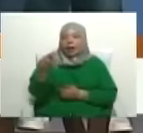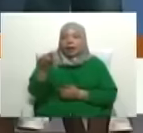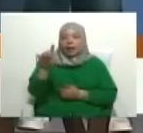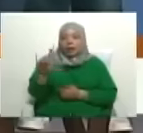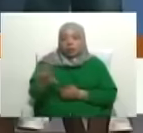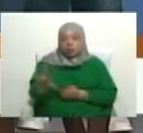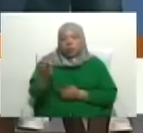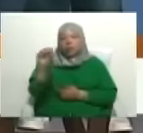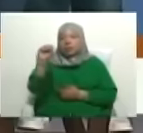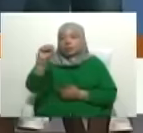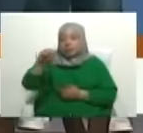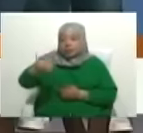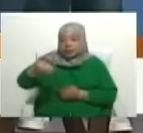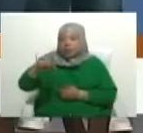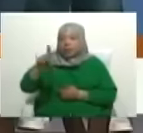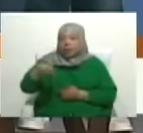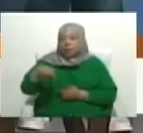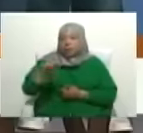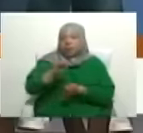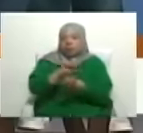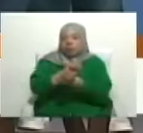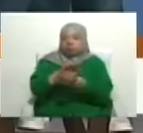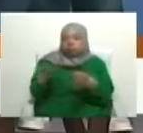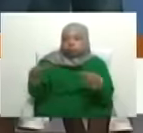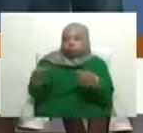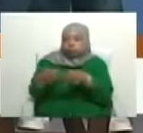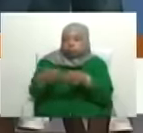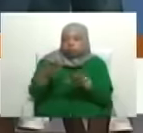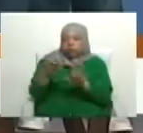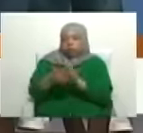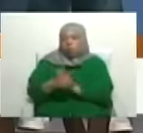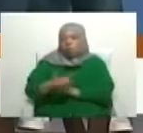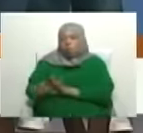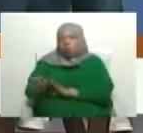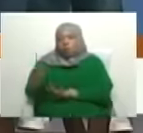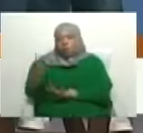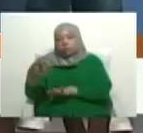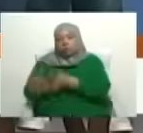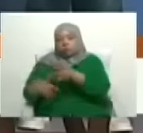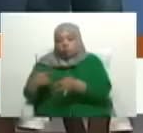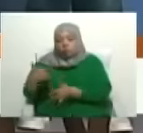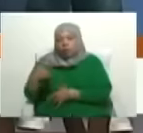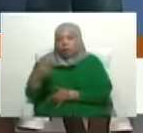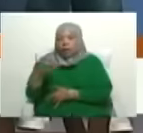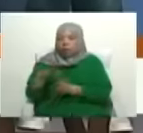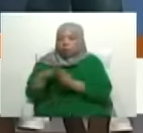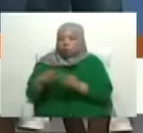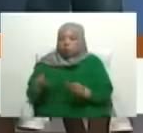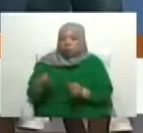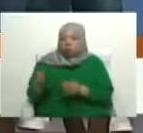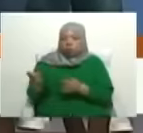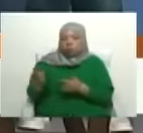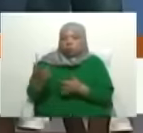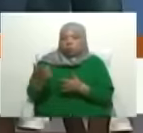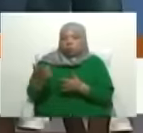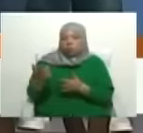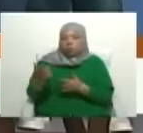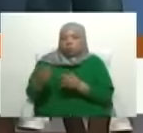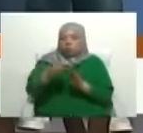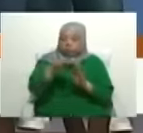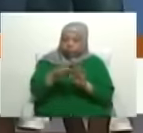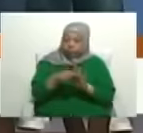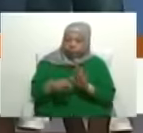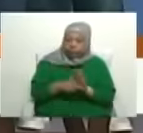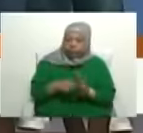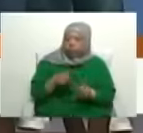fue reclutado y le dio la orden de operaciones para que actuara, un alcohólico,